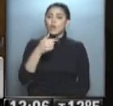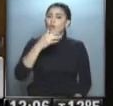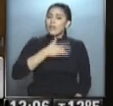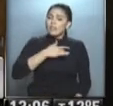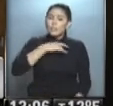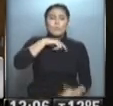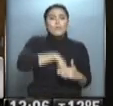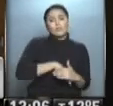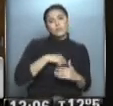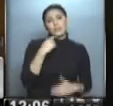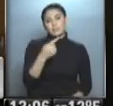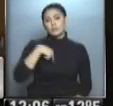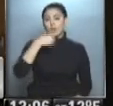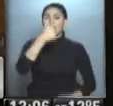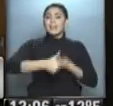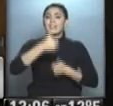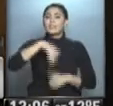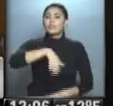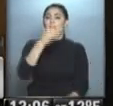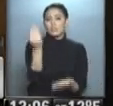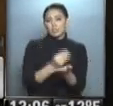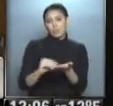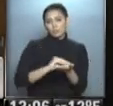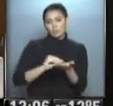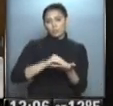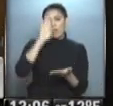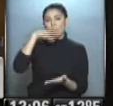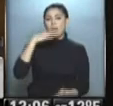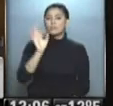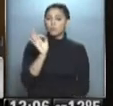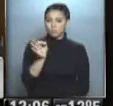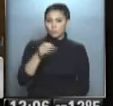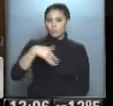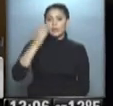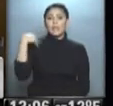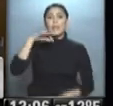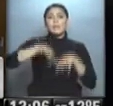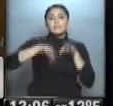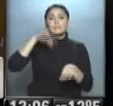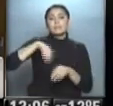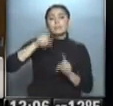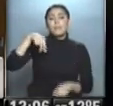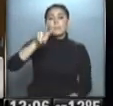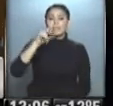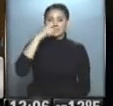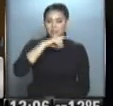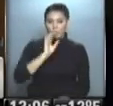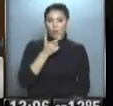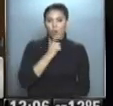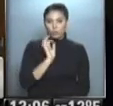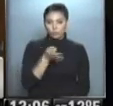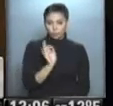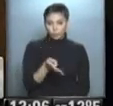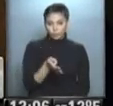corazón, soy candidato a diputado el octubre, a las primarias el 27 de octubre.